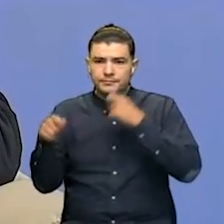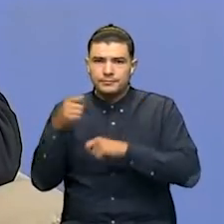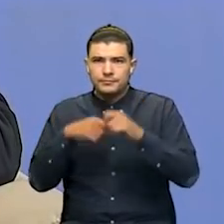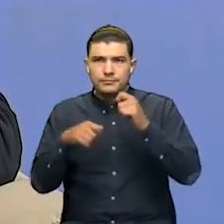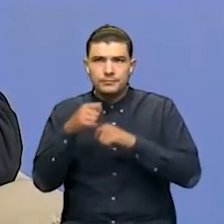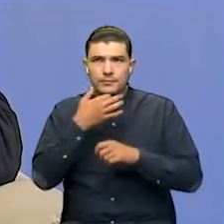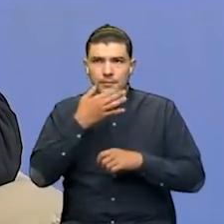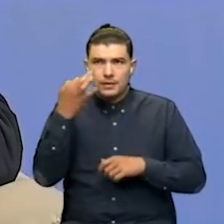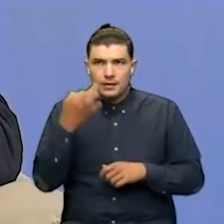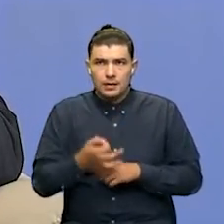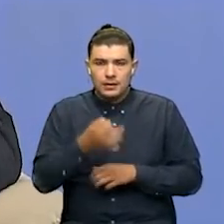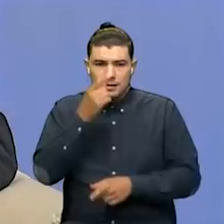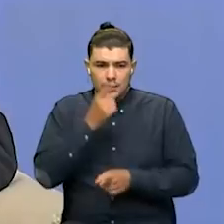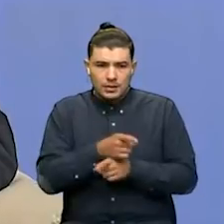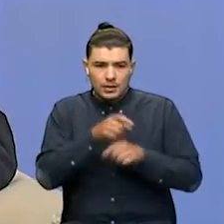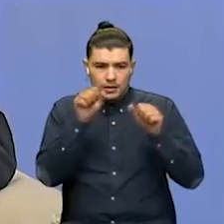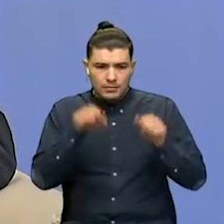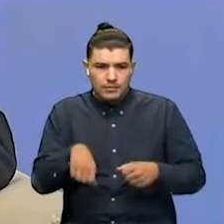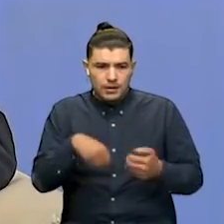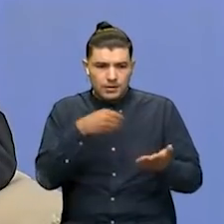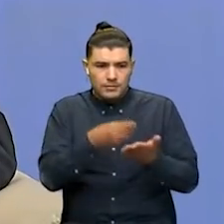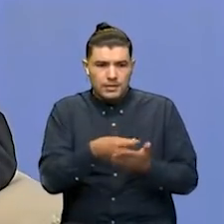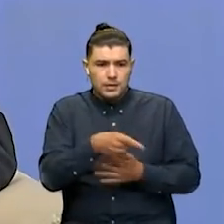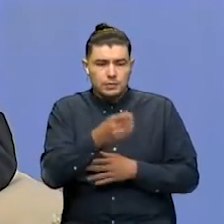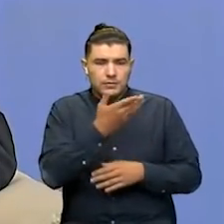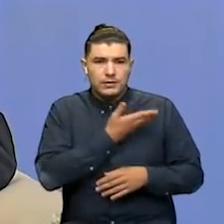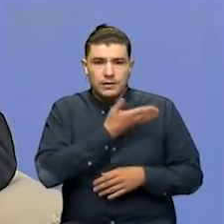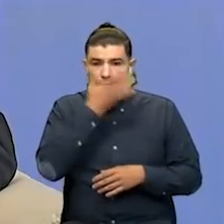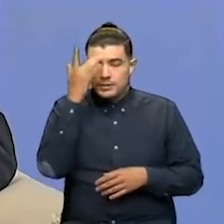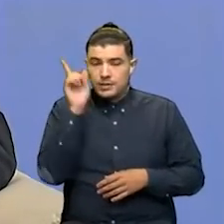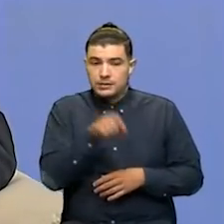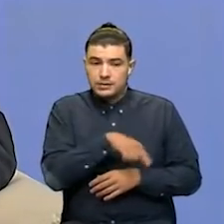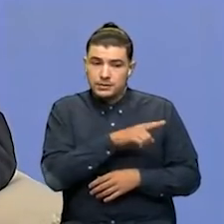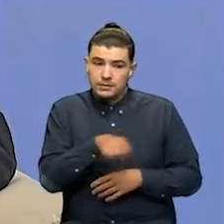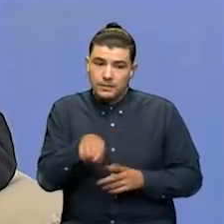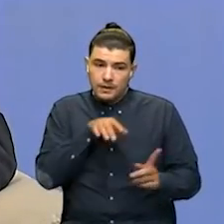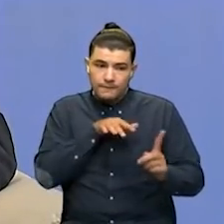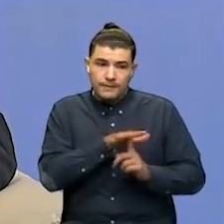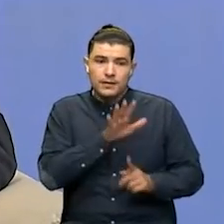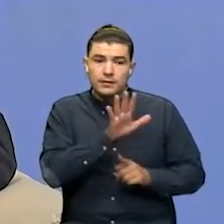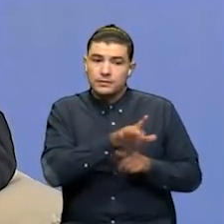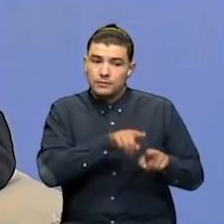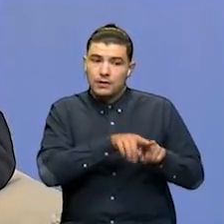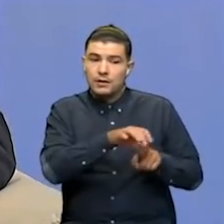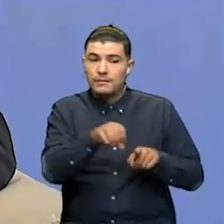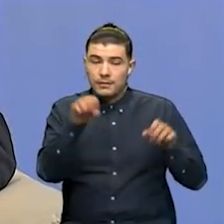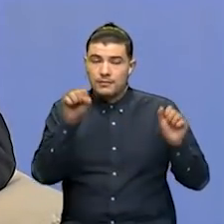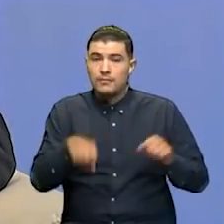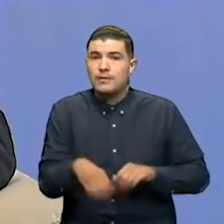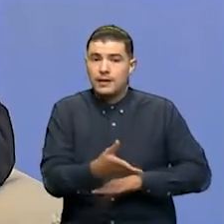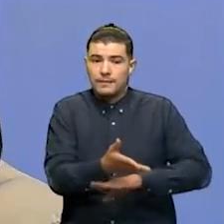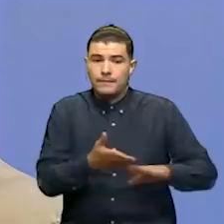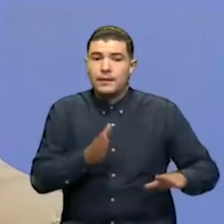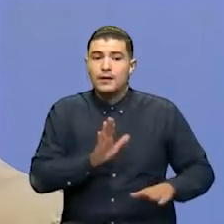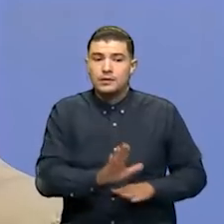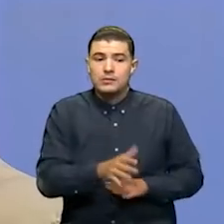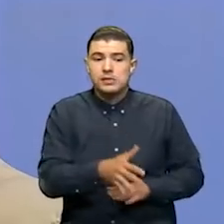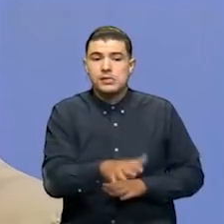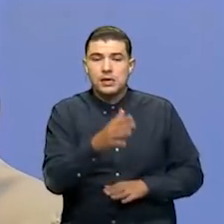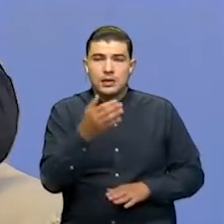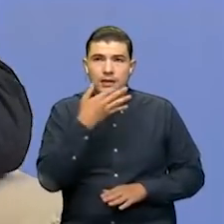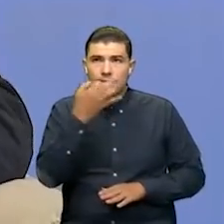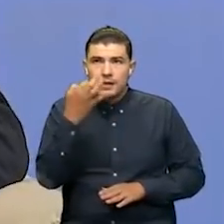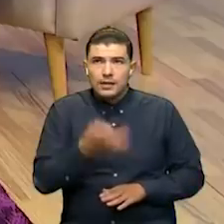valor real y que se lo pueda pagar a su mamá, porque si no habría una lesión enorme y los hermanos ahí sí podrían reclamar que... Claro, ella cuando